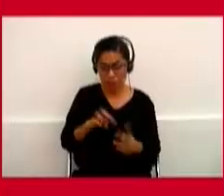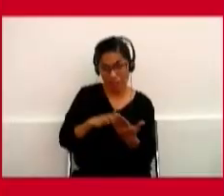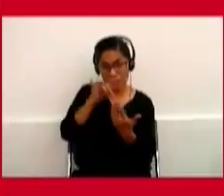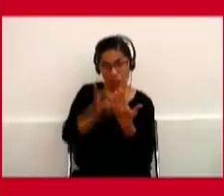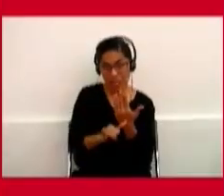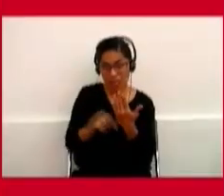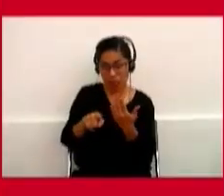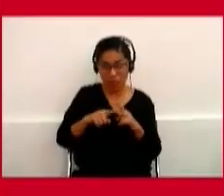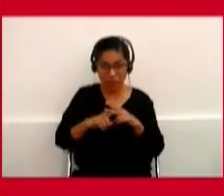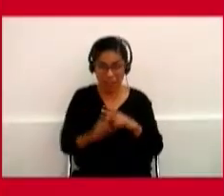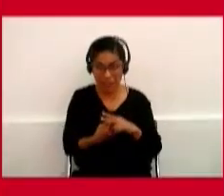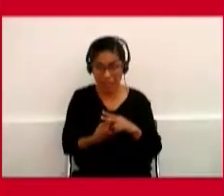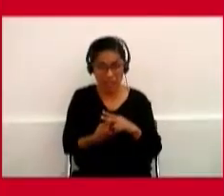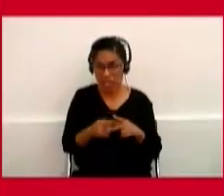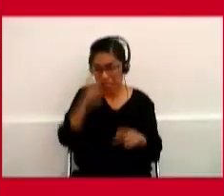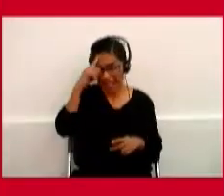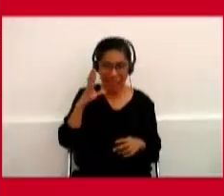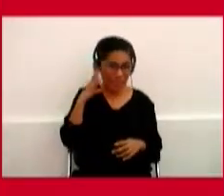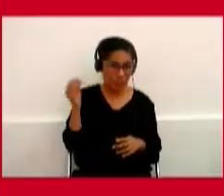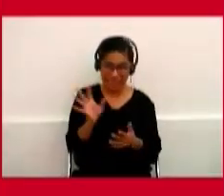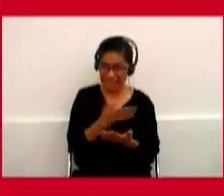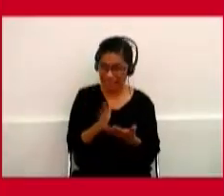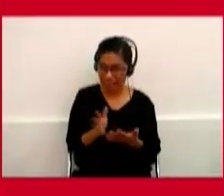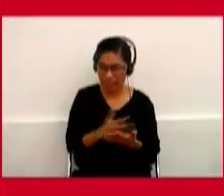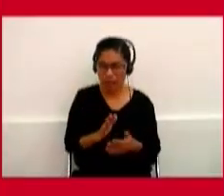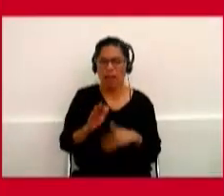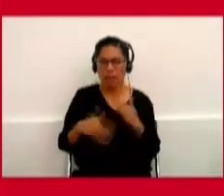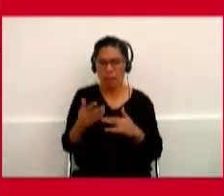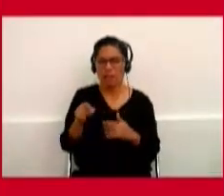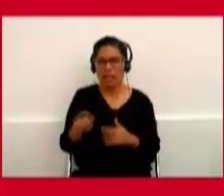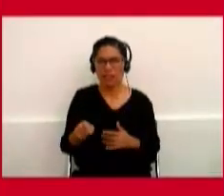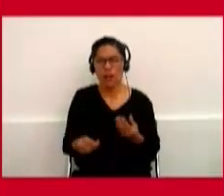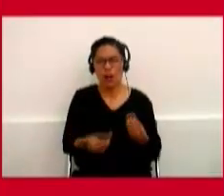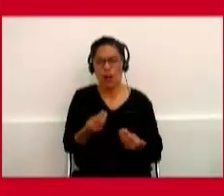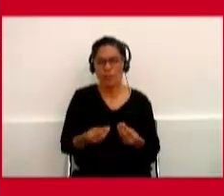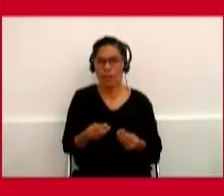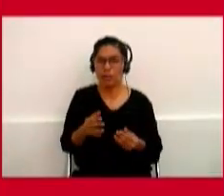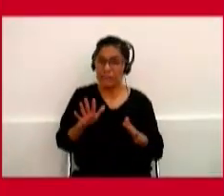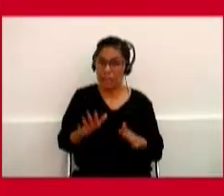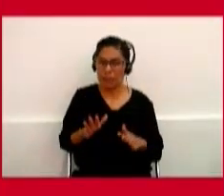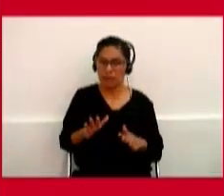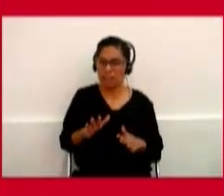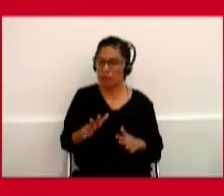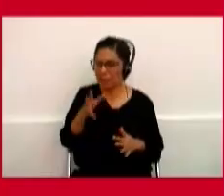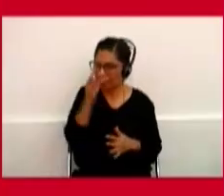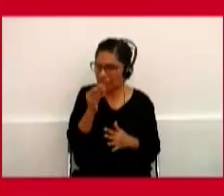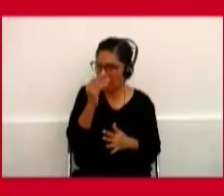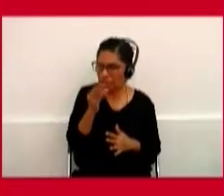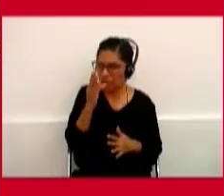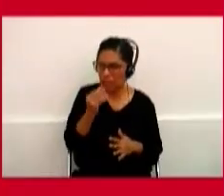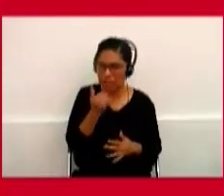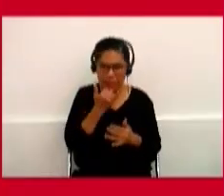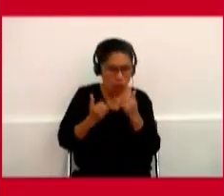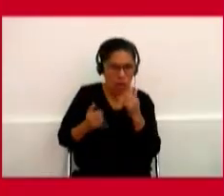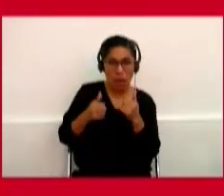va a iniciar de cero, hay que aceptar que va a conllevar a tener una curva de aprendizaje como en todo proceso,